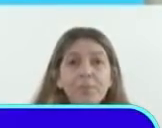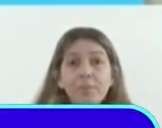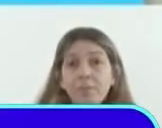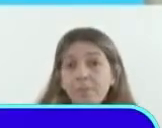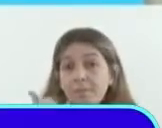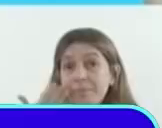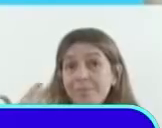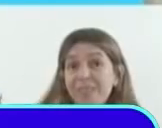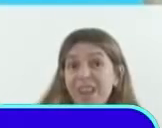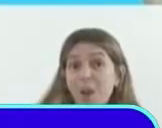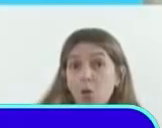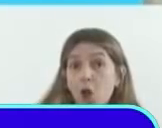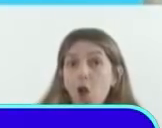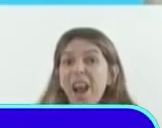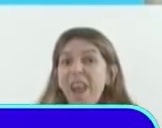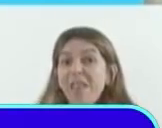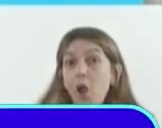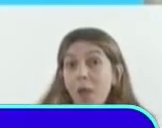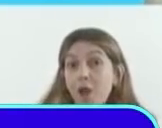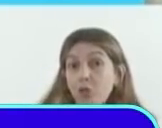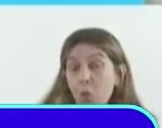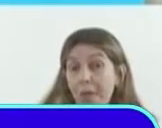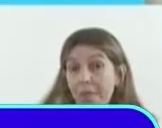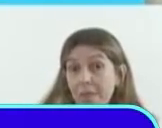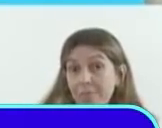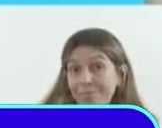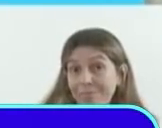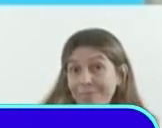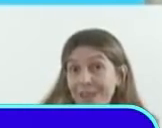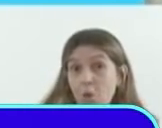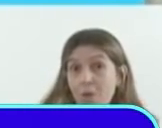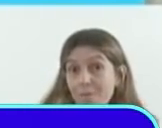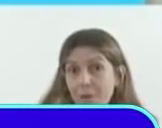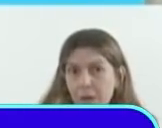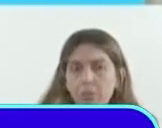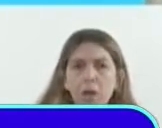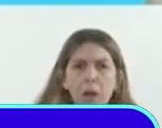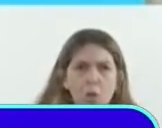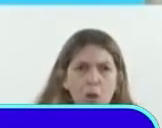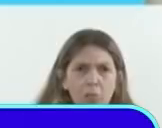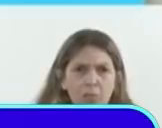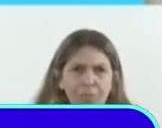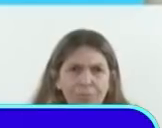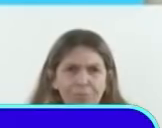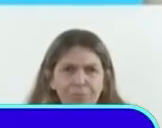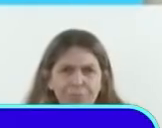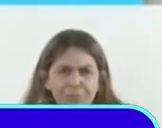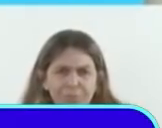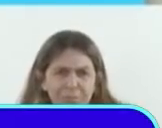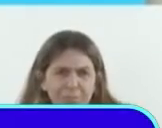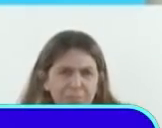Terminamos una reunión con el jefe de gobierno de la Ciudad de Buenos Aires. Una reunión que se extendió por espacio de más de una